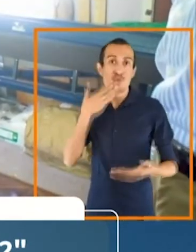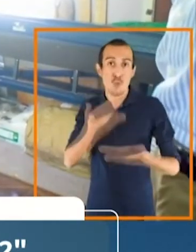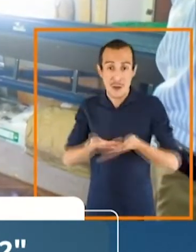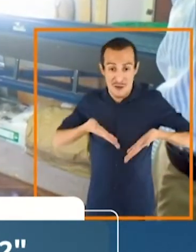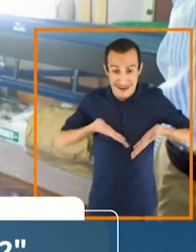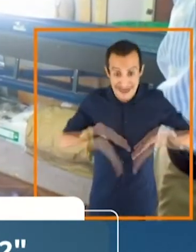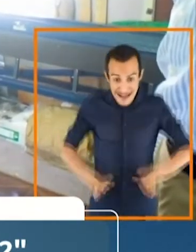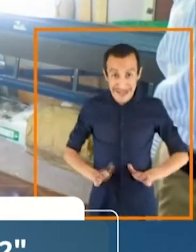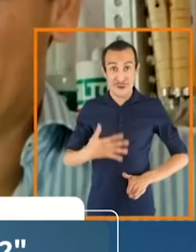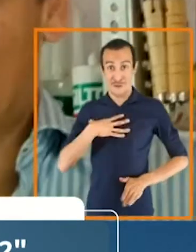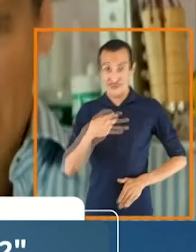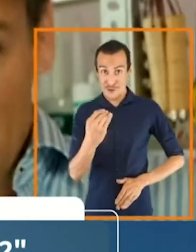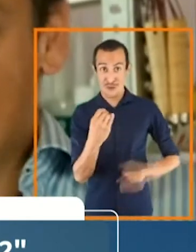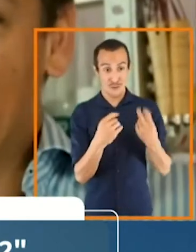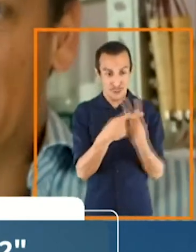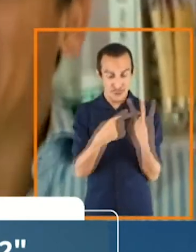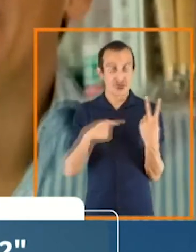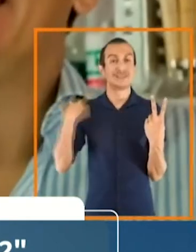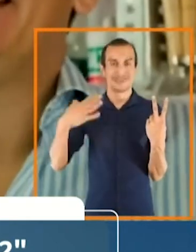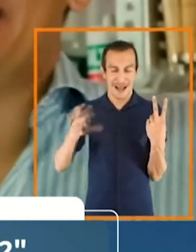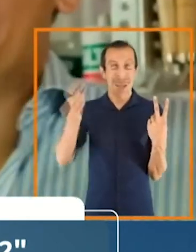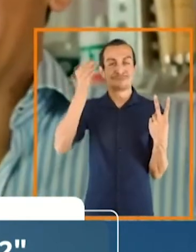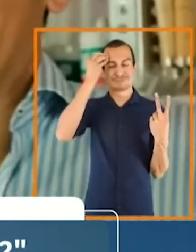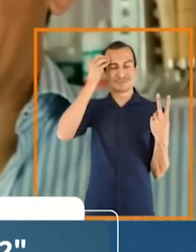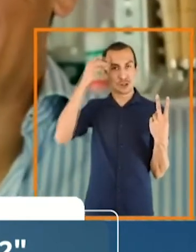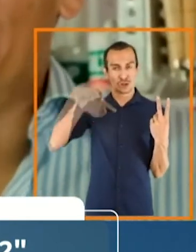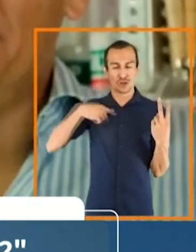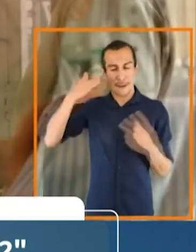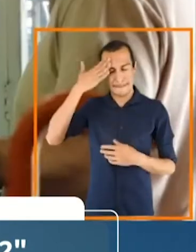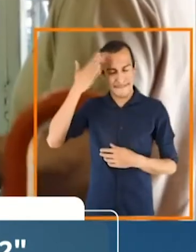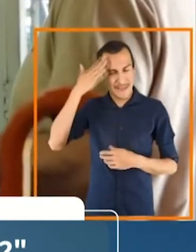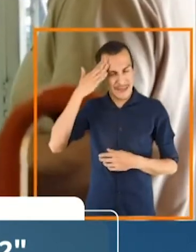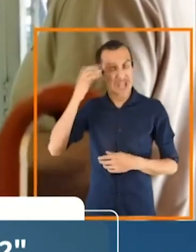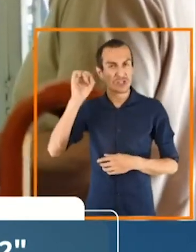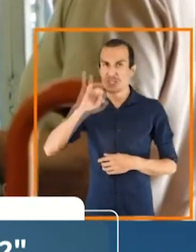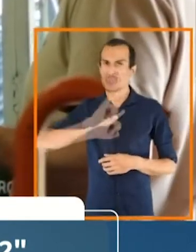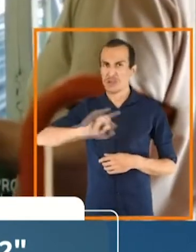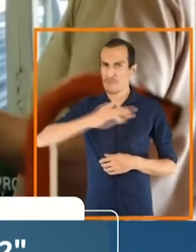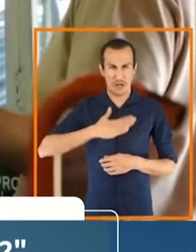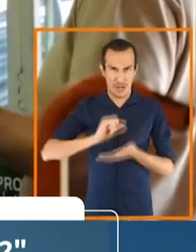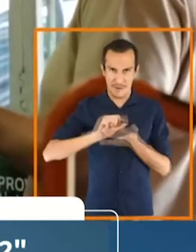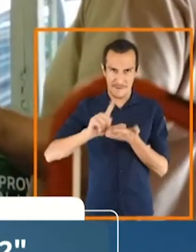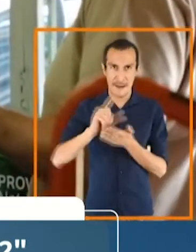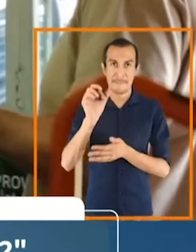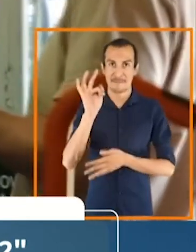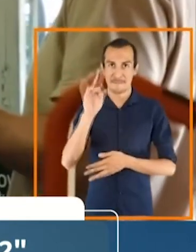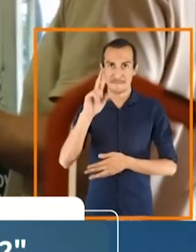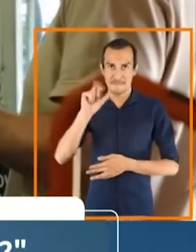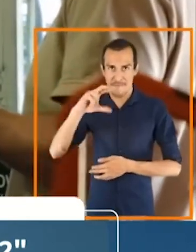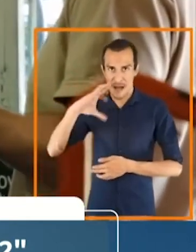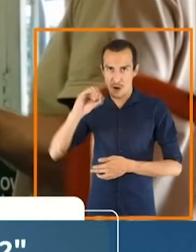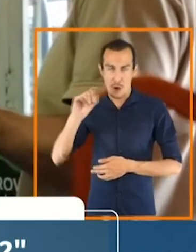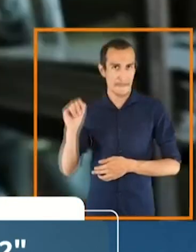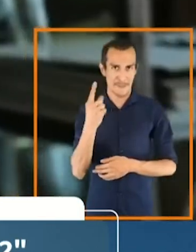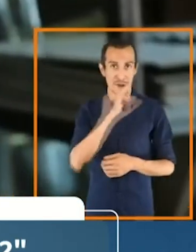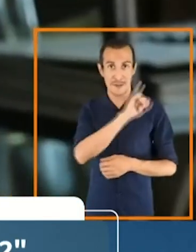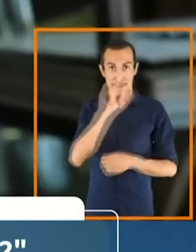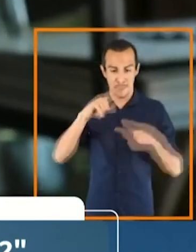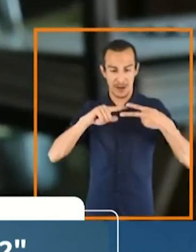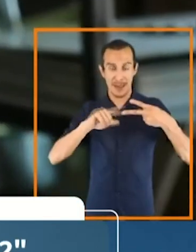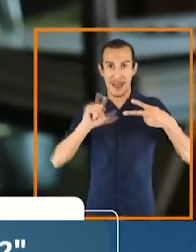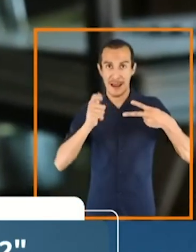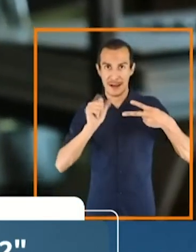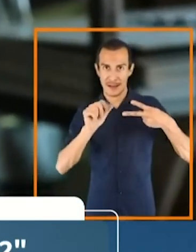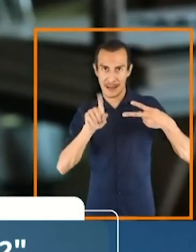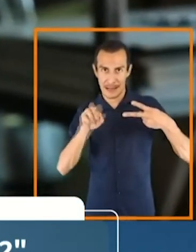¿no? Sí, y bueno, cabe mencionar que el año pasado solamente era el área de Malleco. Se tomaron algunos,